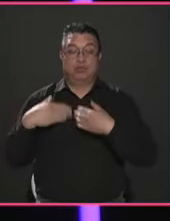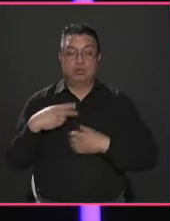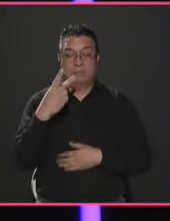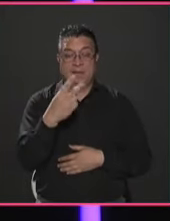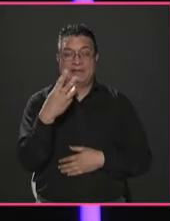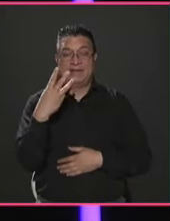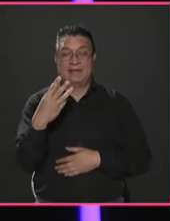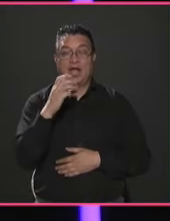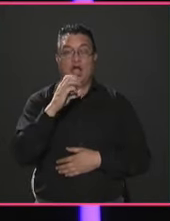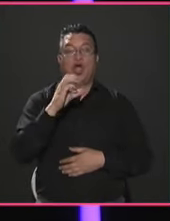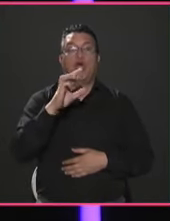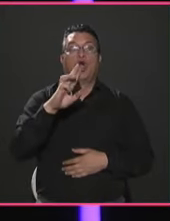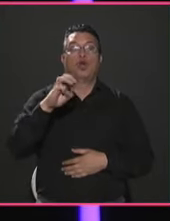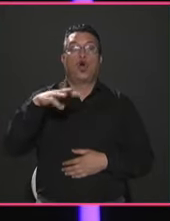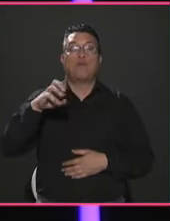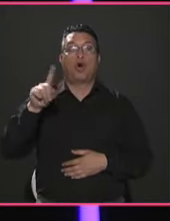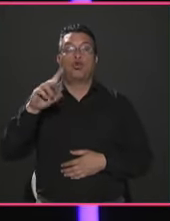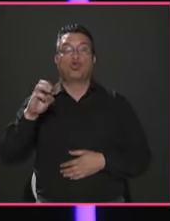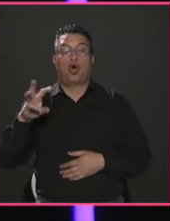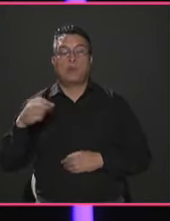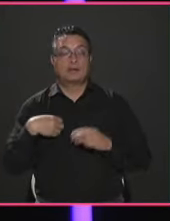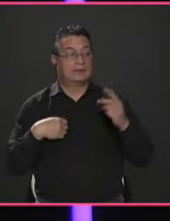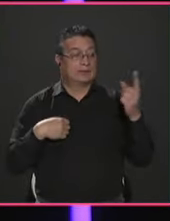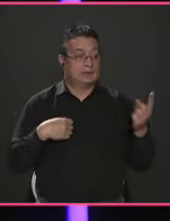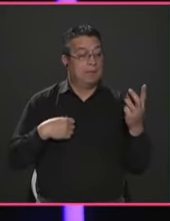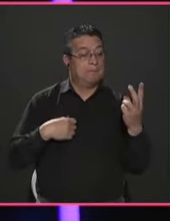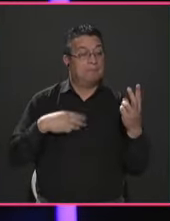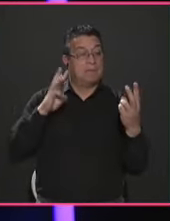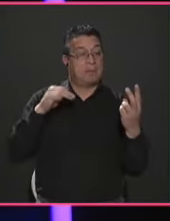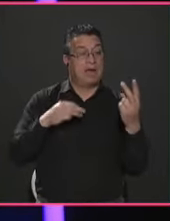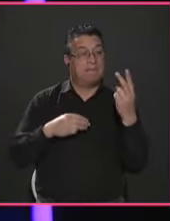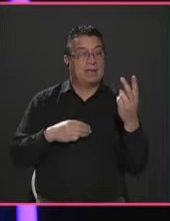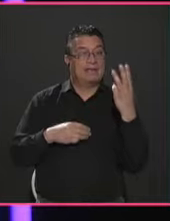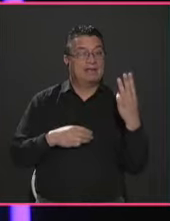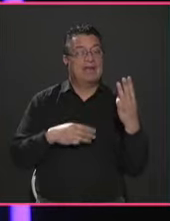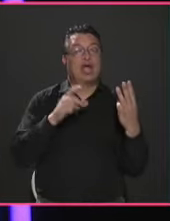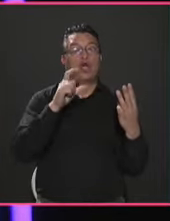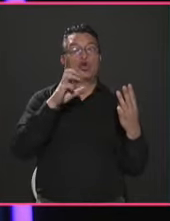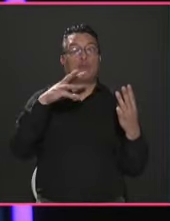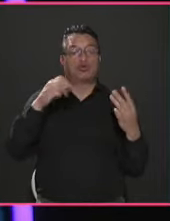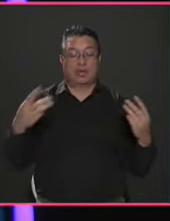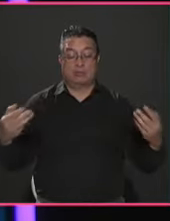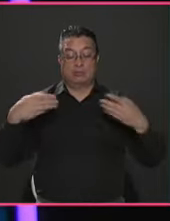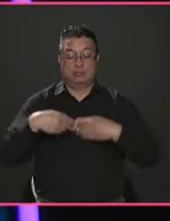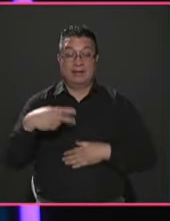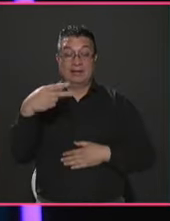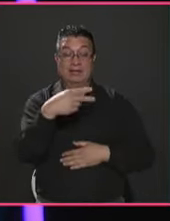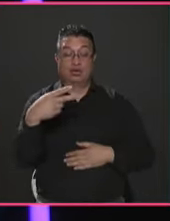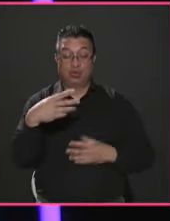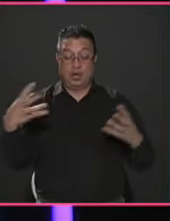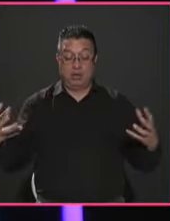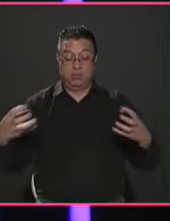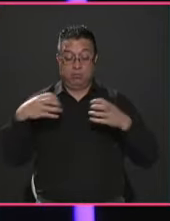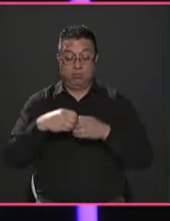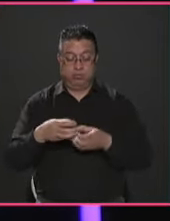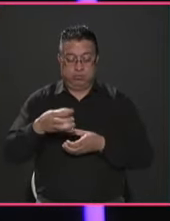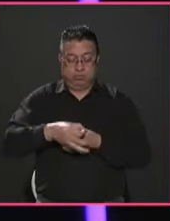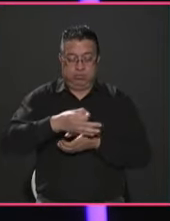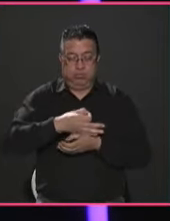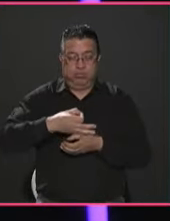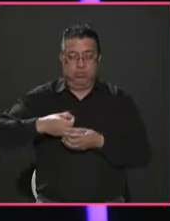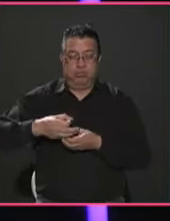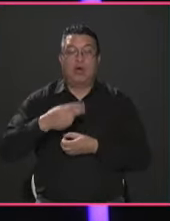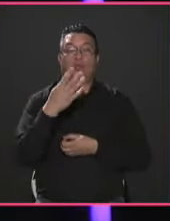madre otra copia con 23 más esto se fusionan mediante la la reproducción sexual y generan una célula viable que tiene tiene 46